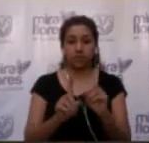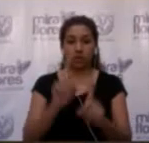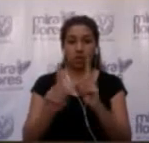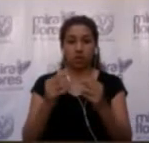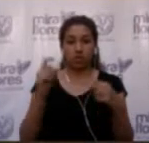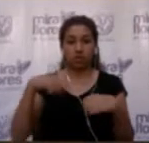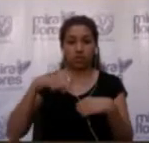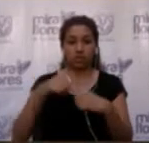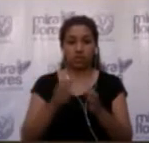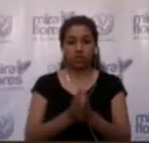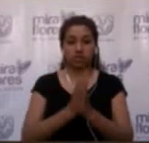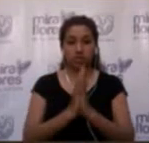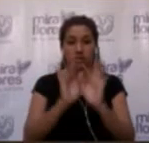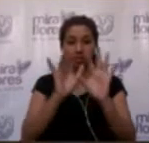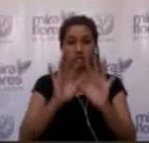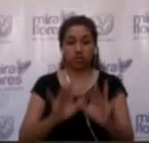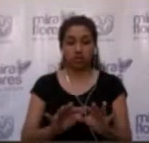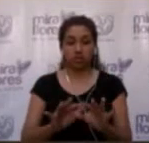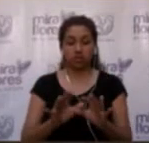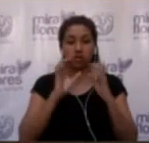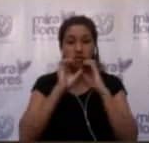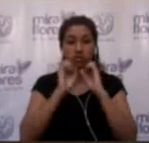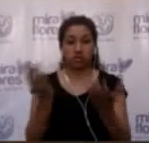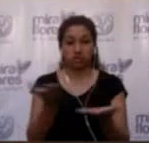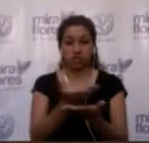por escrito en Secretaría General.